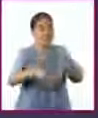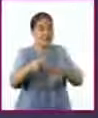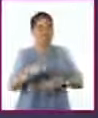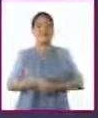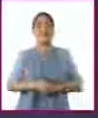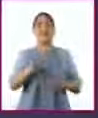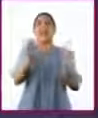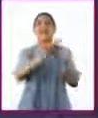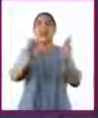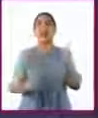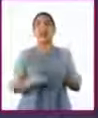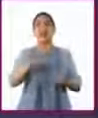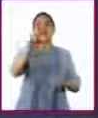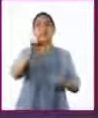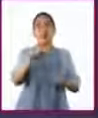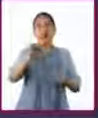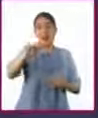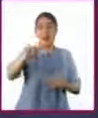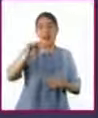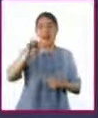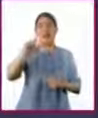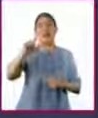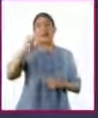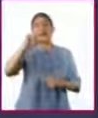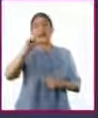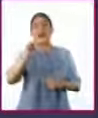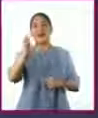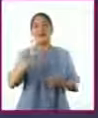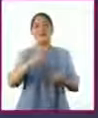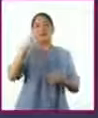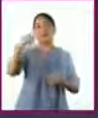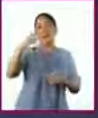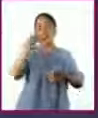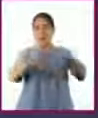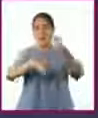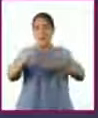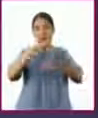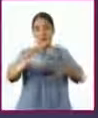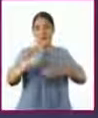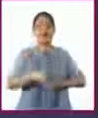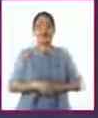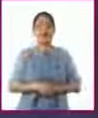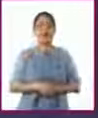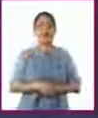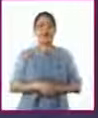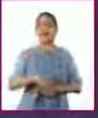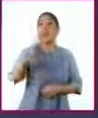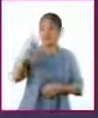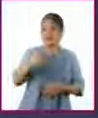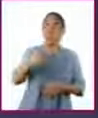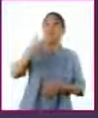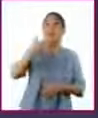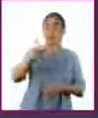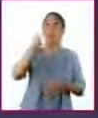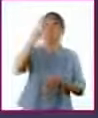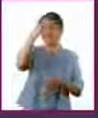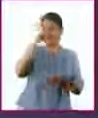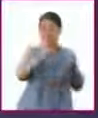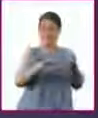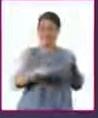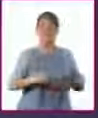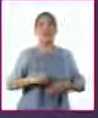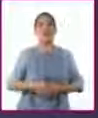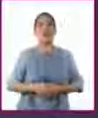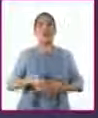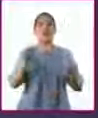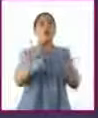ejemplo, si tomamos una antología traducida de las obras de Shakespeare. ¡Excelente tus ejemplos! Como pueden ver, de